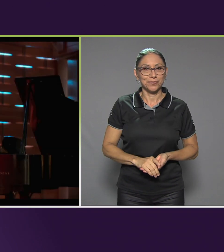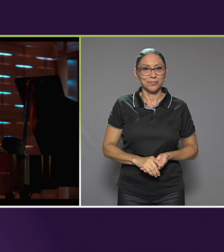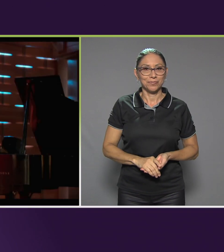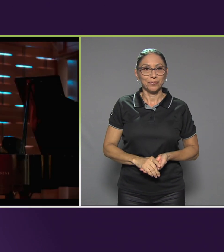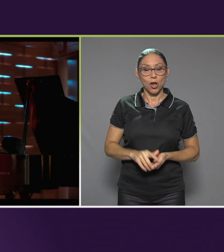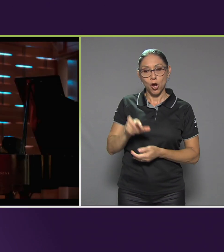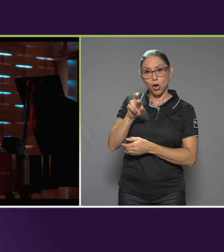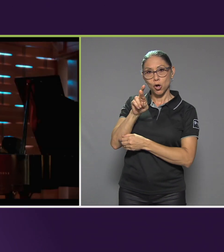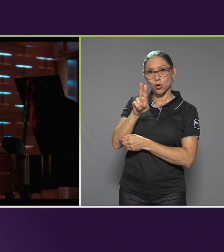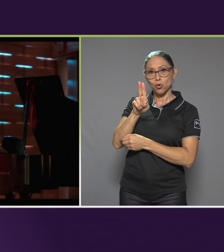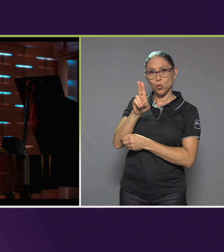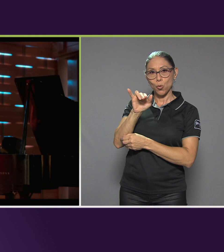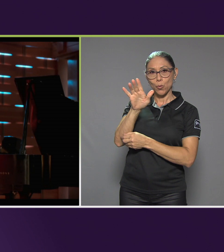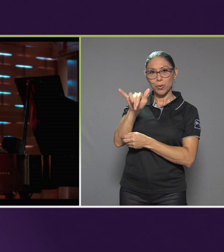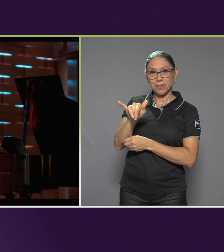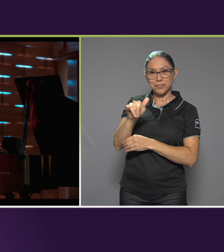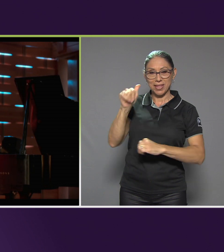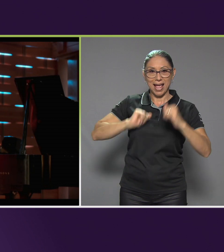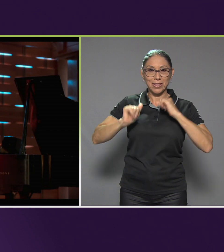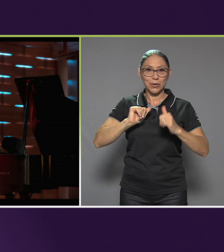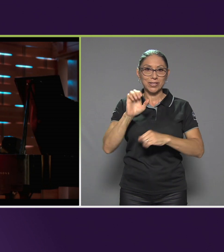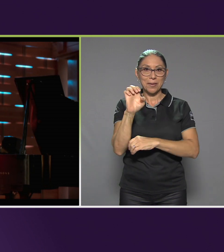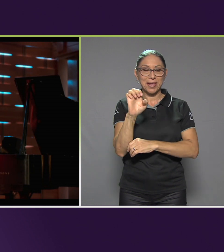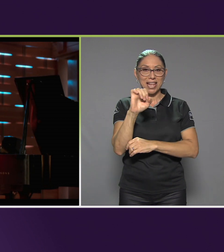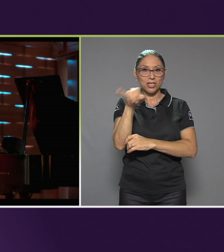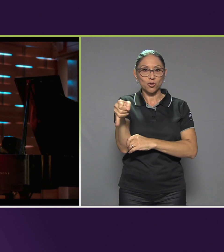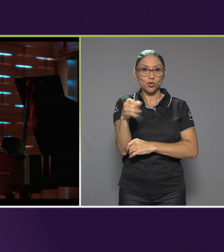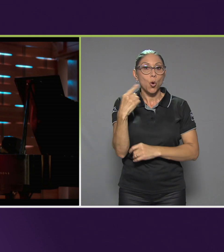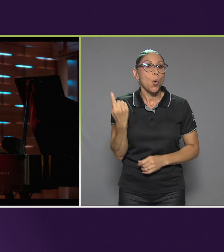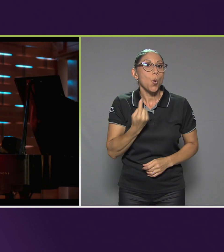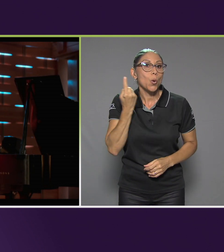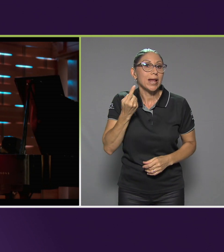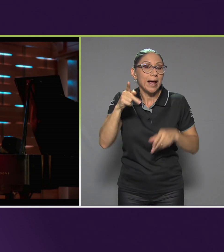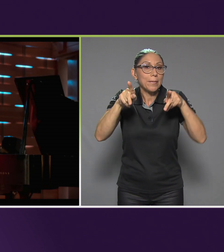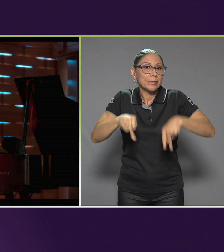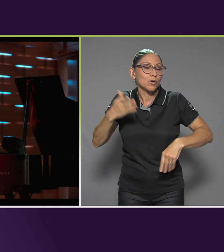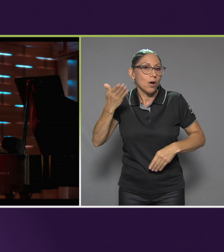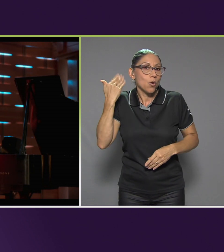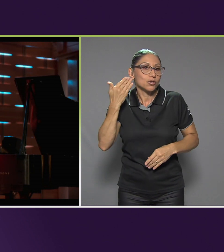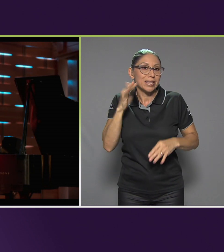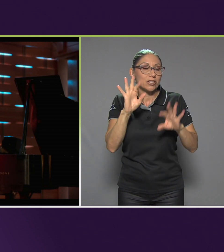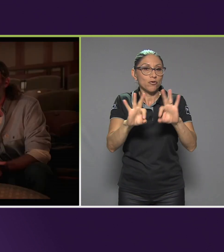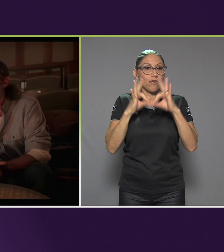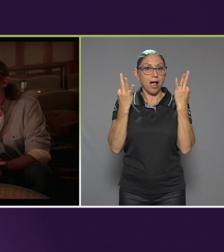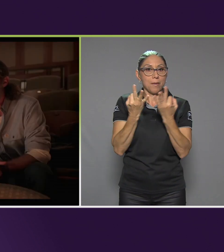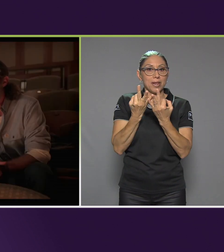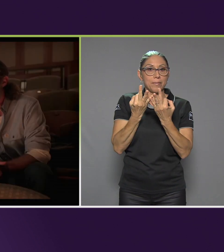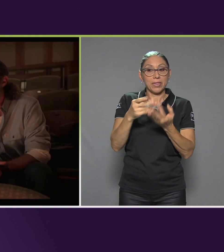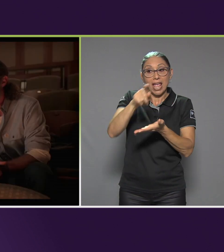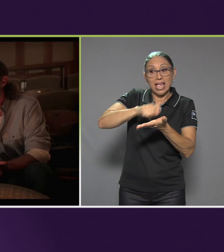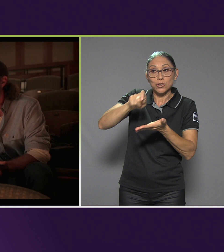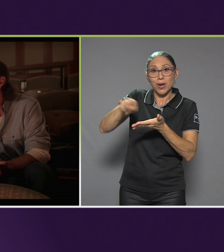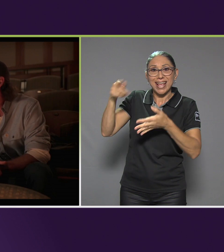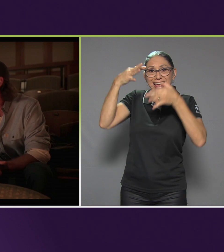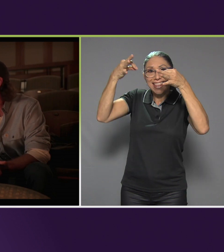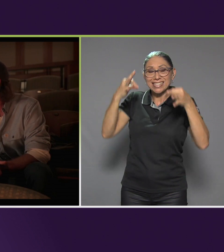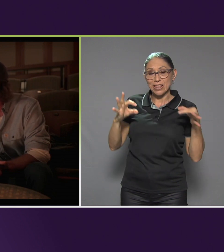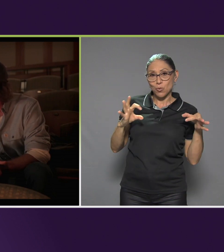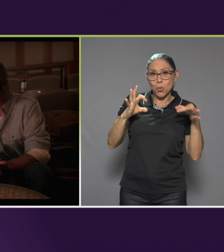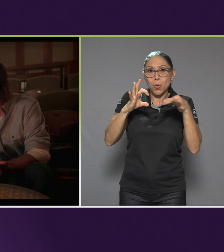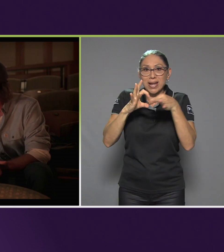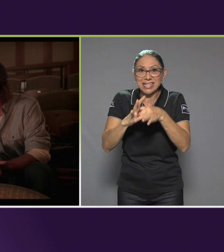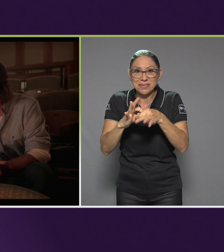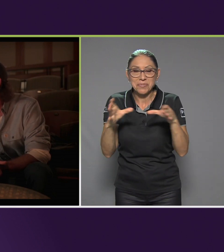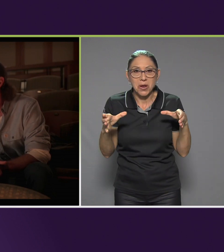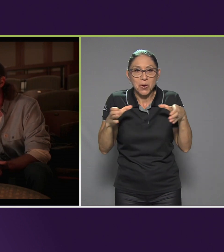Ruby, interpretada por Emilia Jones, es la única oyente en su familia. En su escuela decide unirse al club de coro,